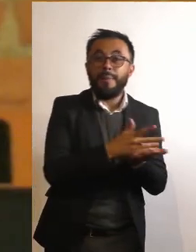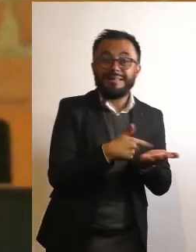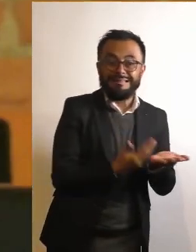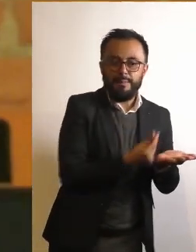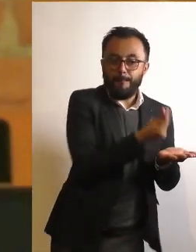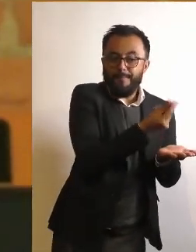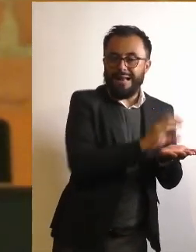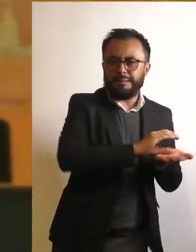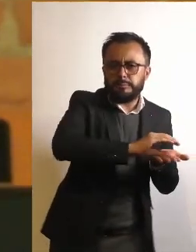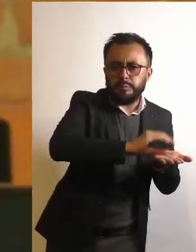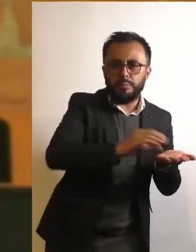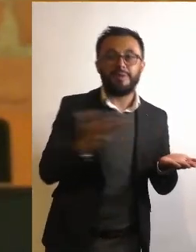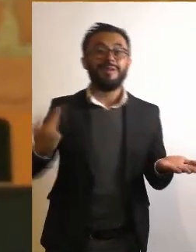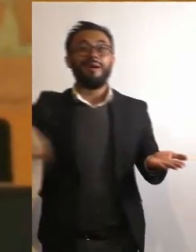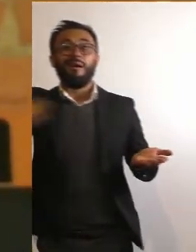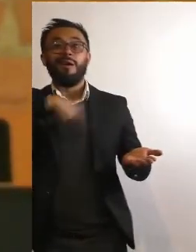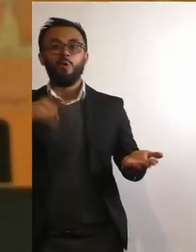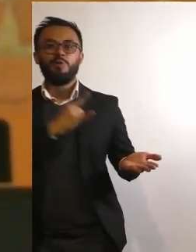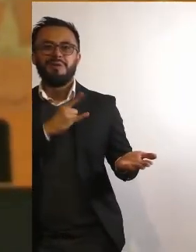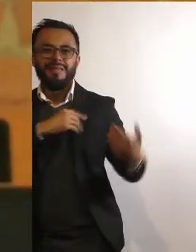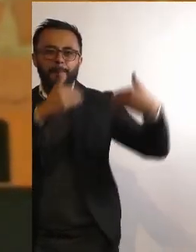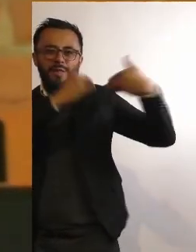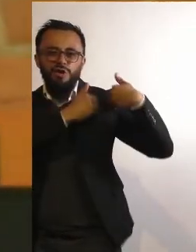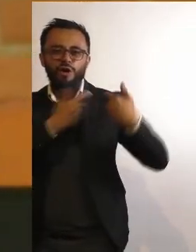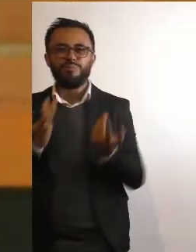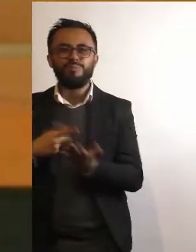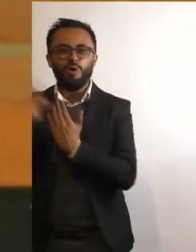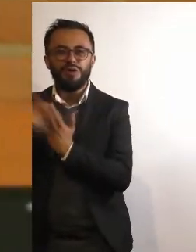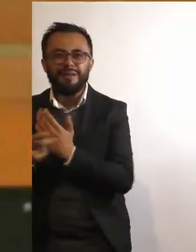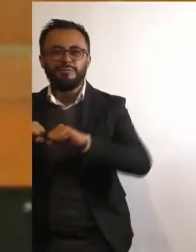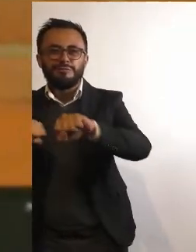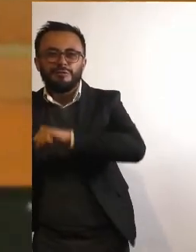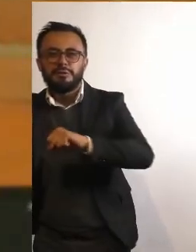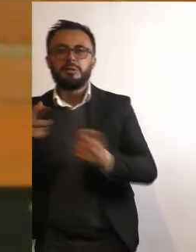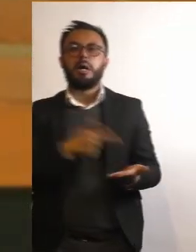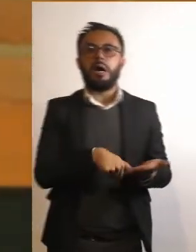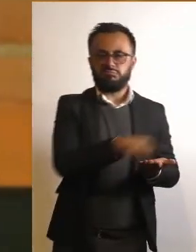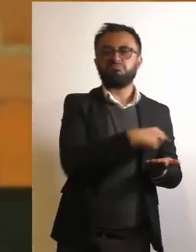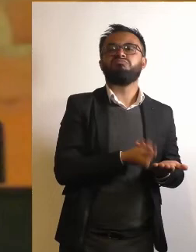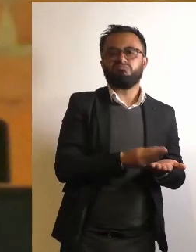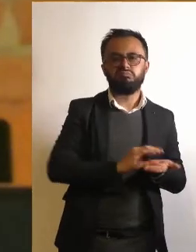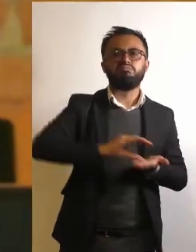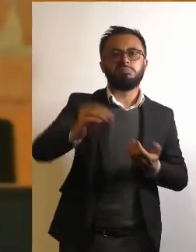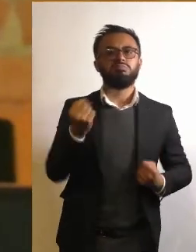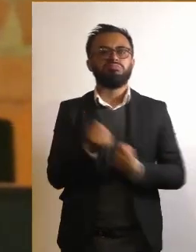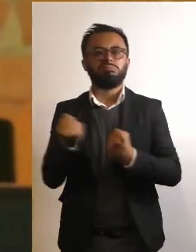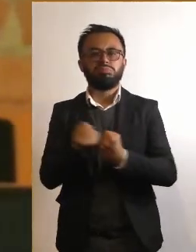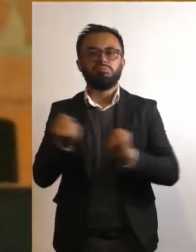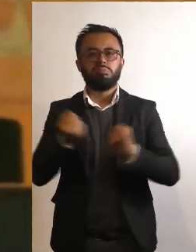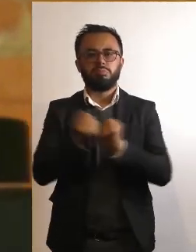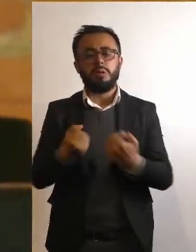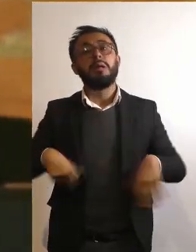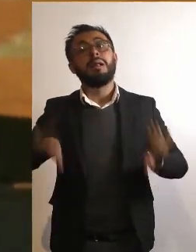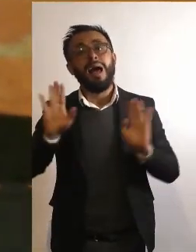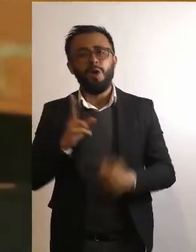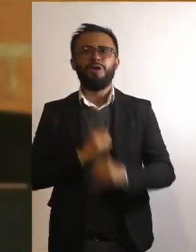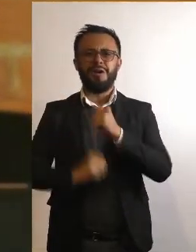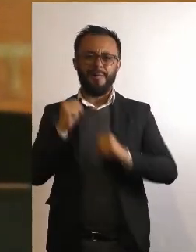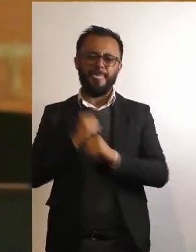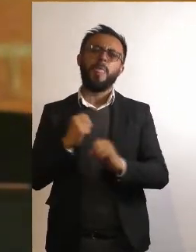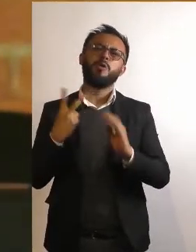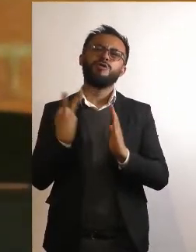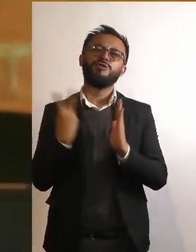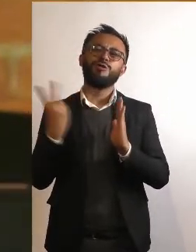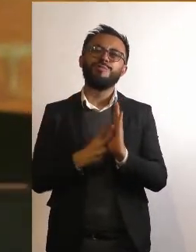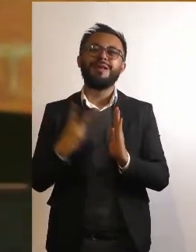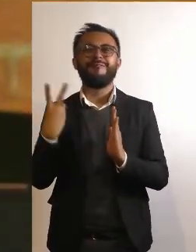y el desarrollo de los proyectos. Por supuesto, Para el año 2020, en el segundo periodo, la